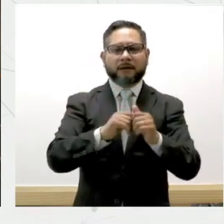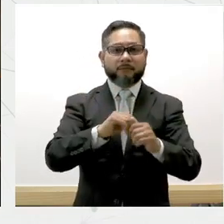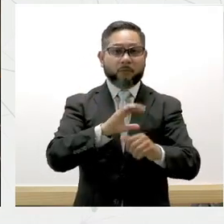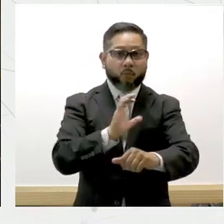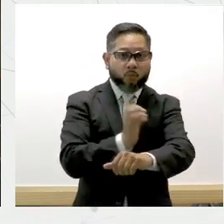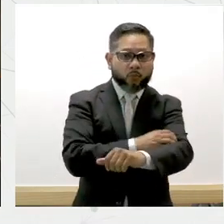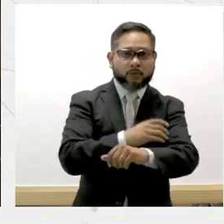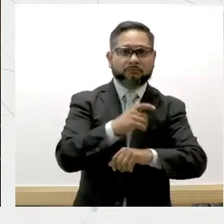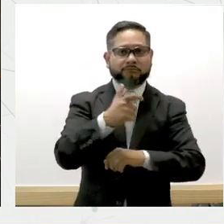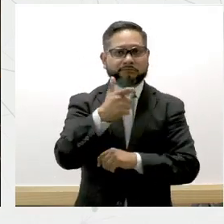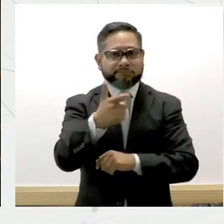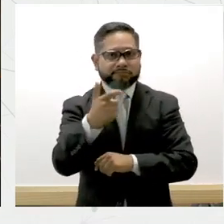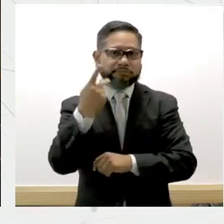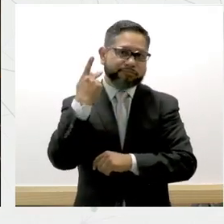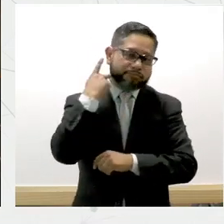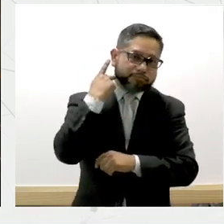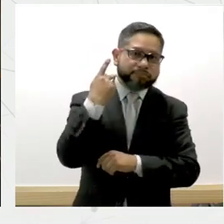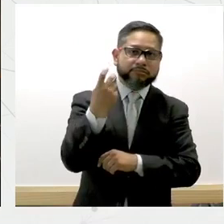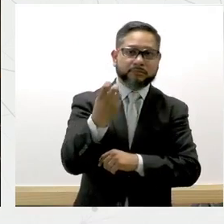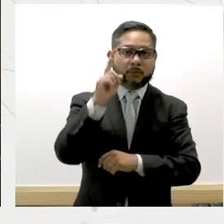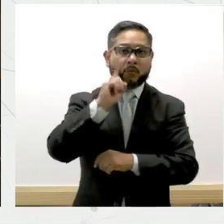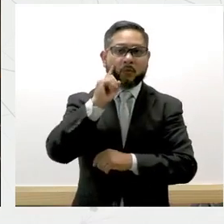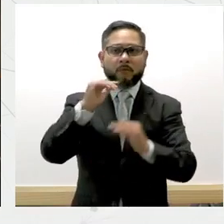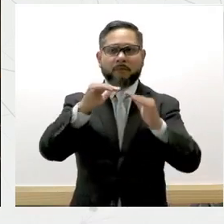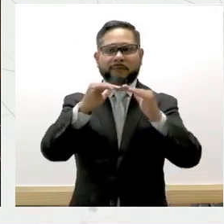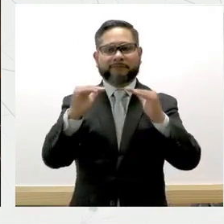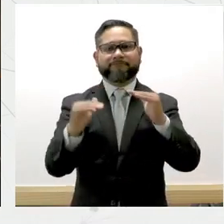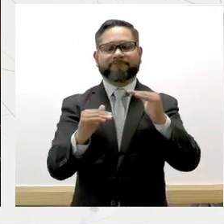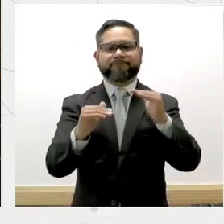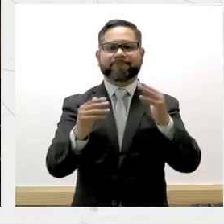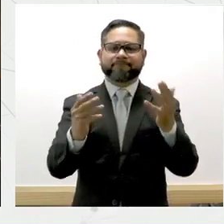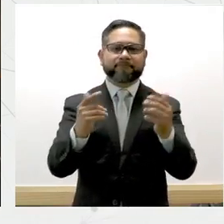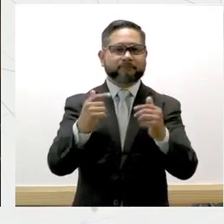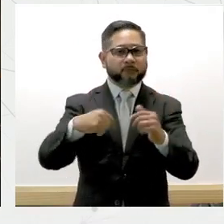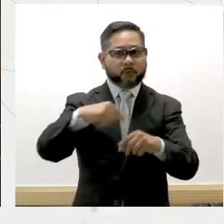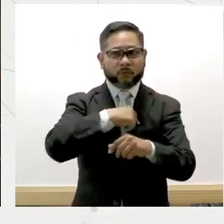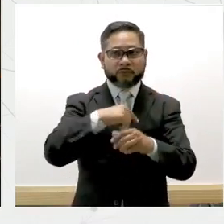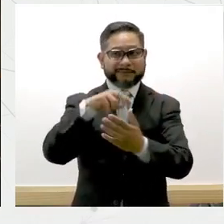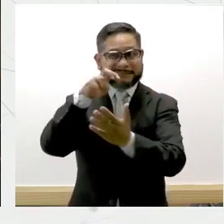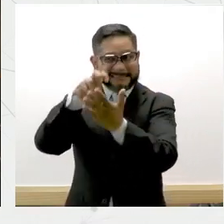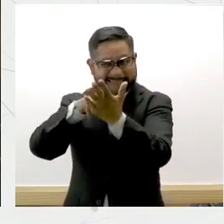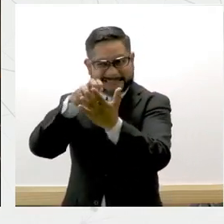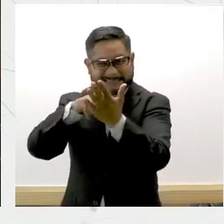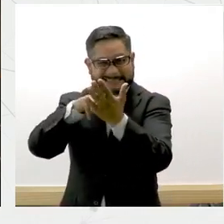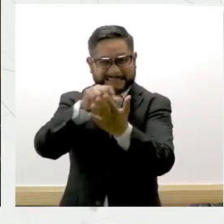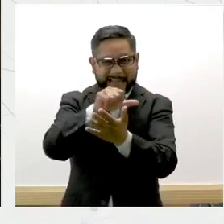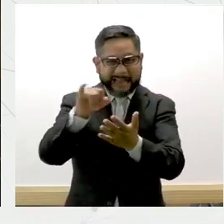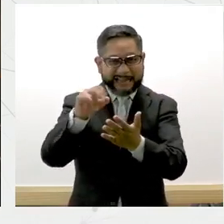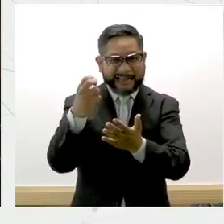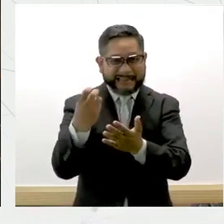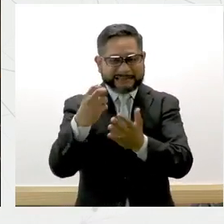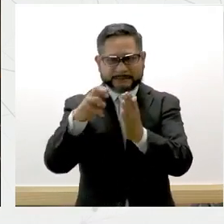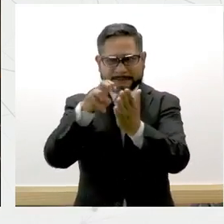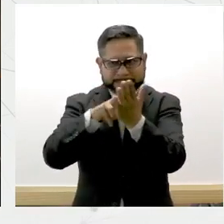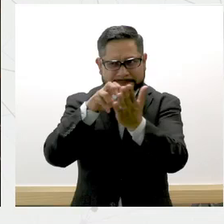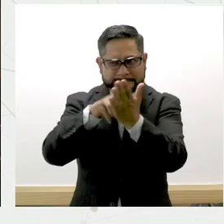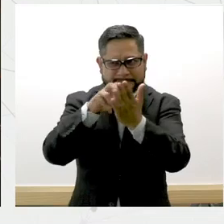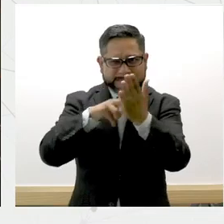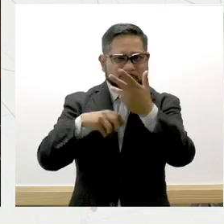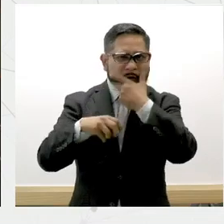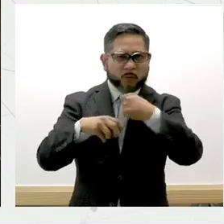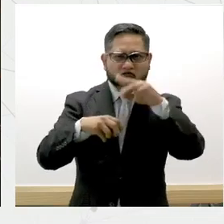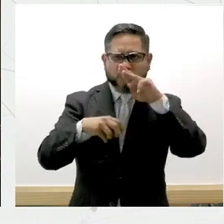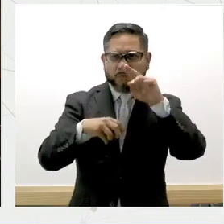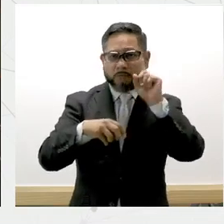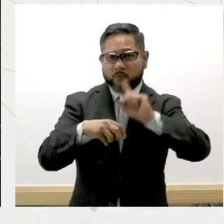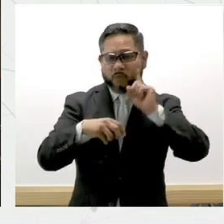pero incluso en el hogar, y la mujer no. Por lo tanto, si no corregimos, si no nos aseguramos de que ese desarrollo de la tecnología se haga